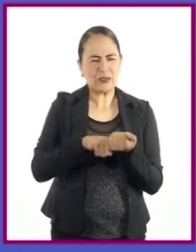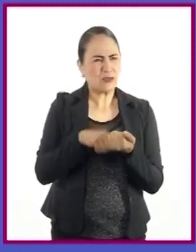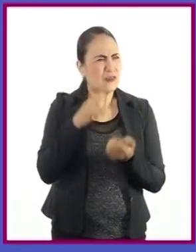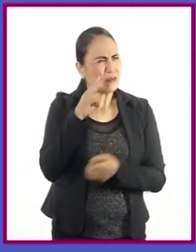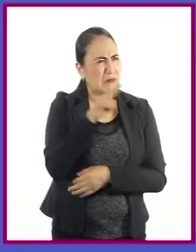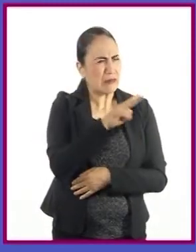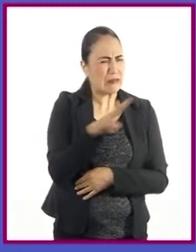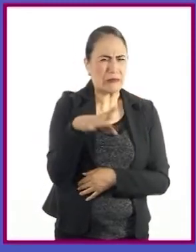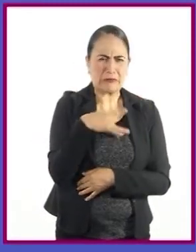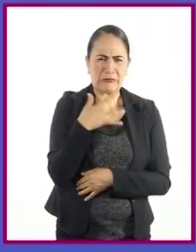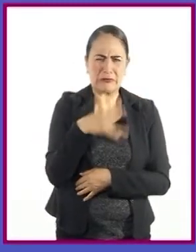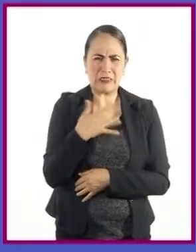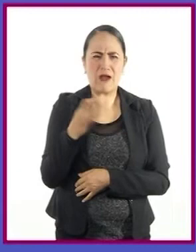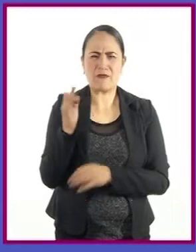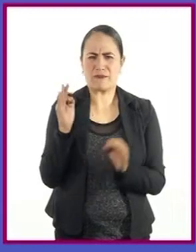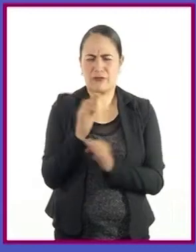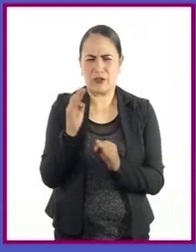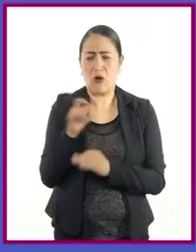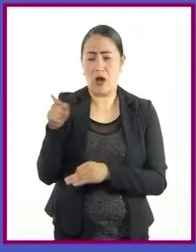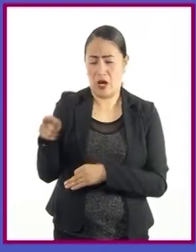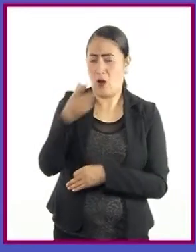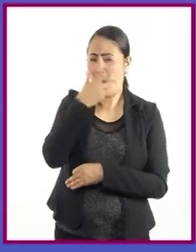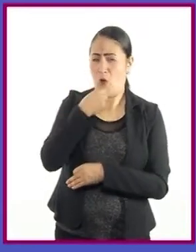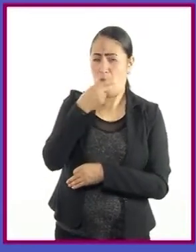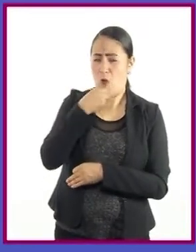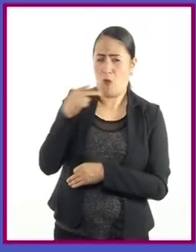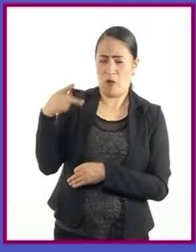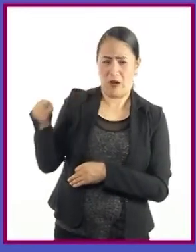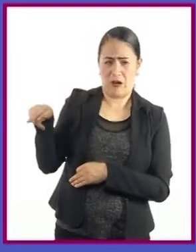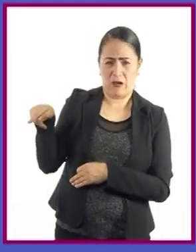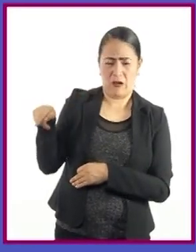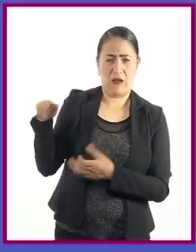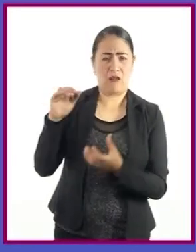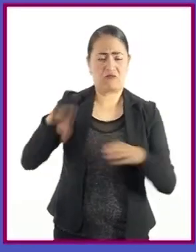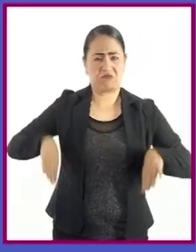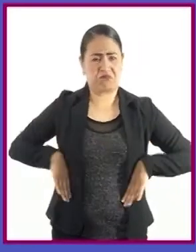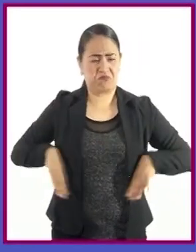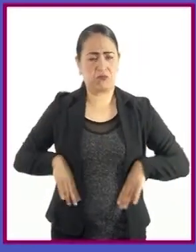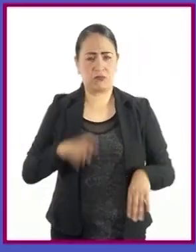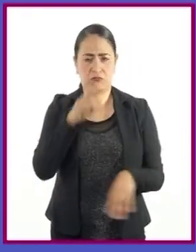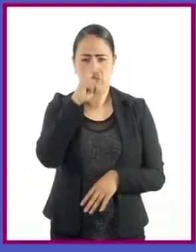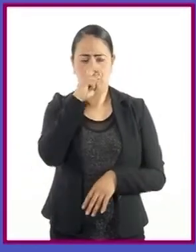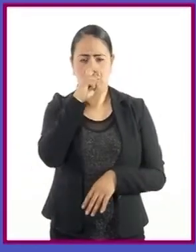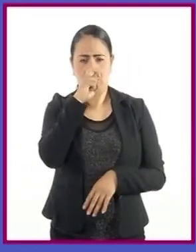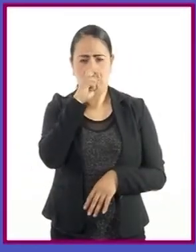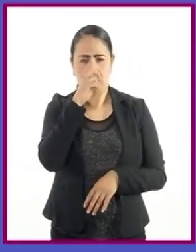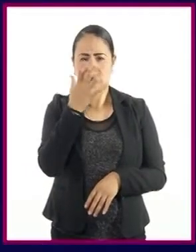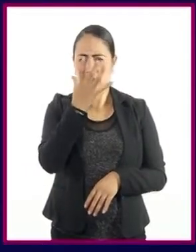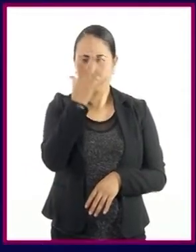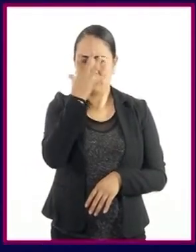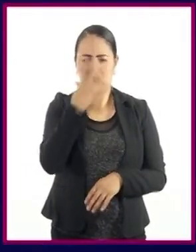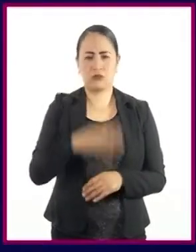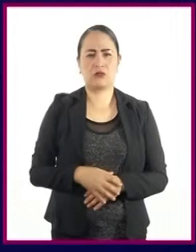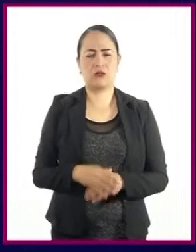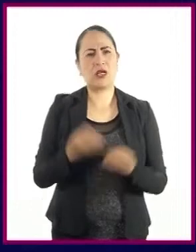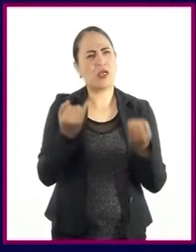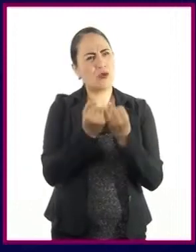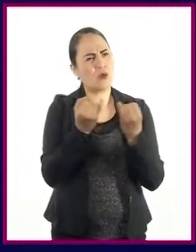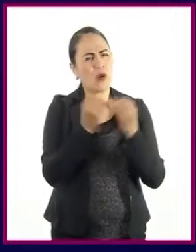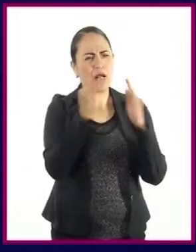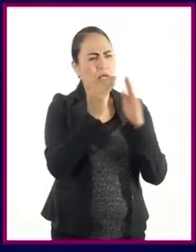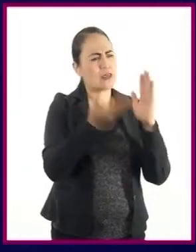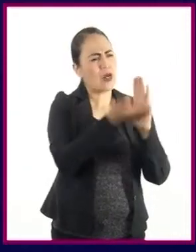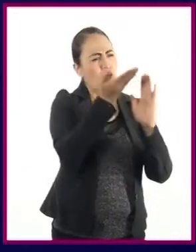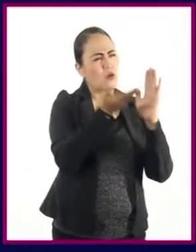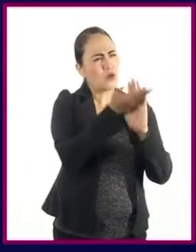por el esposo, que es muy seco en sus emociones, por la manera como está construida, como por la poca